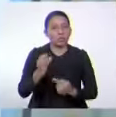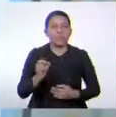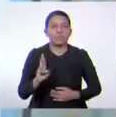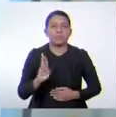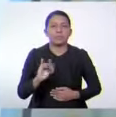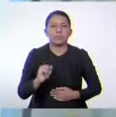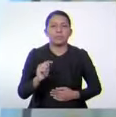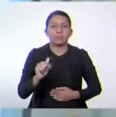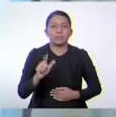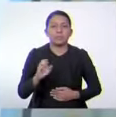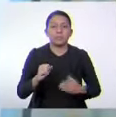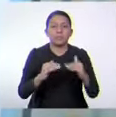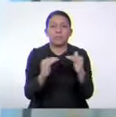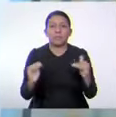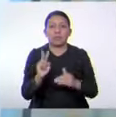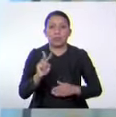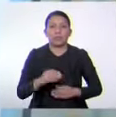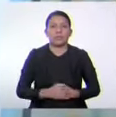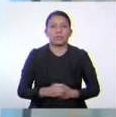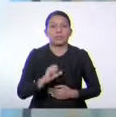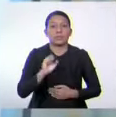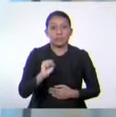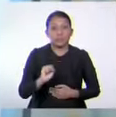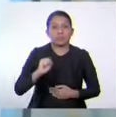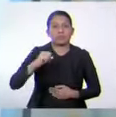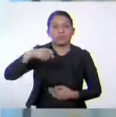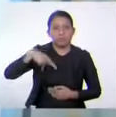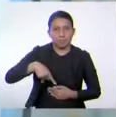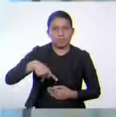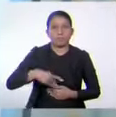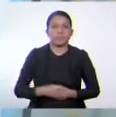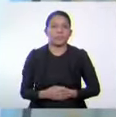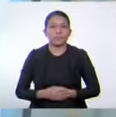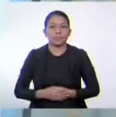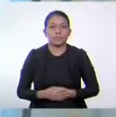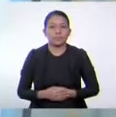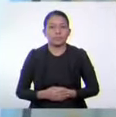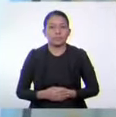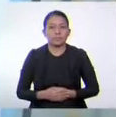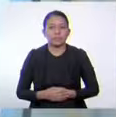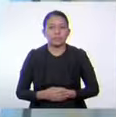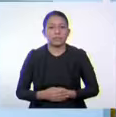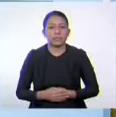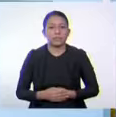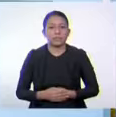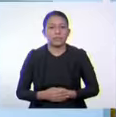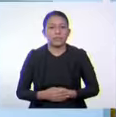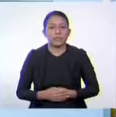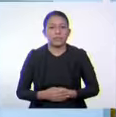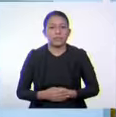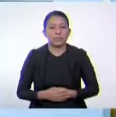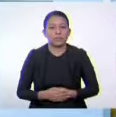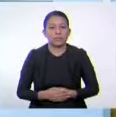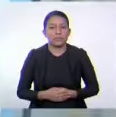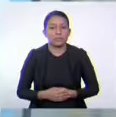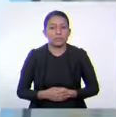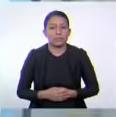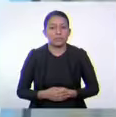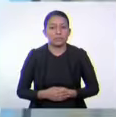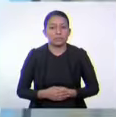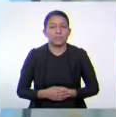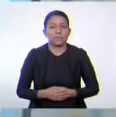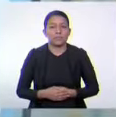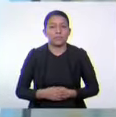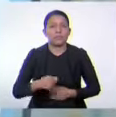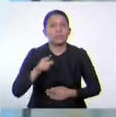p, quedando de esta manera, ¿sí? Al quedar de esta manera,